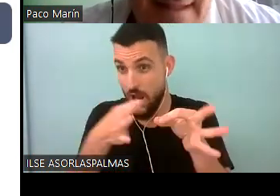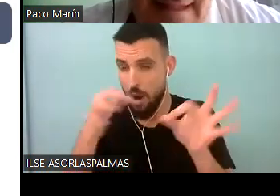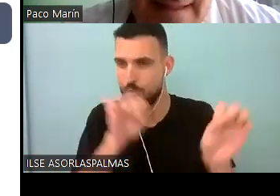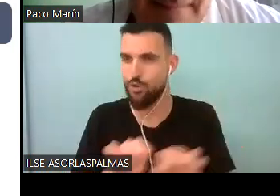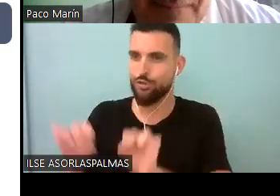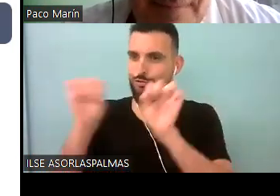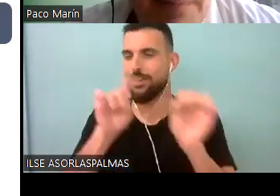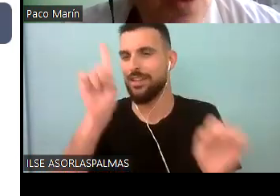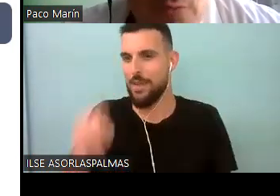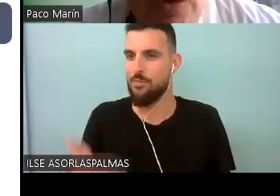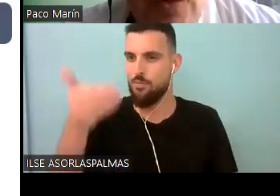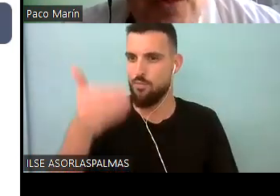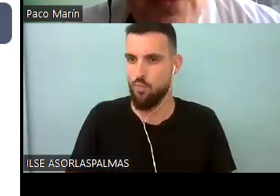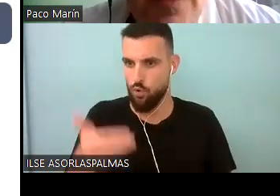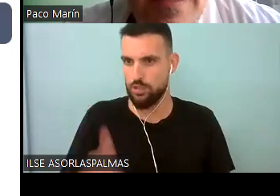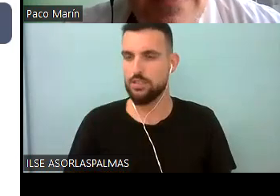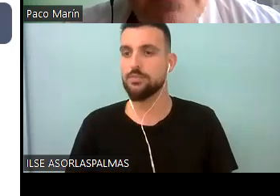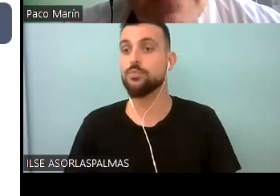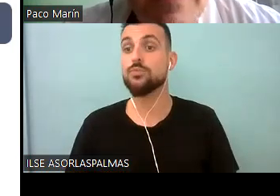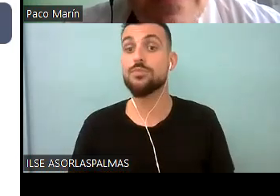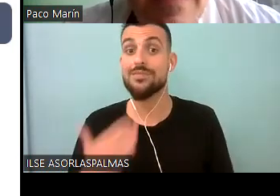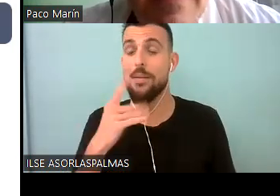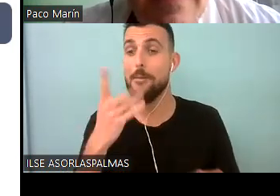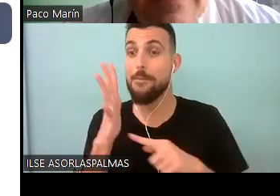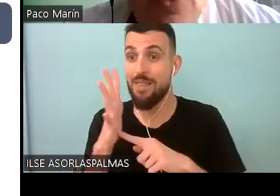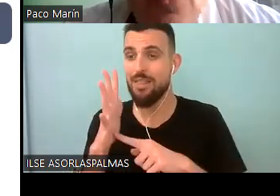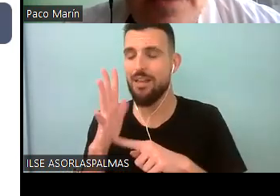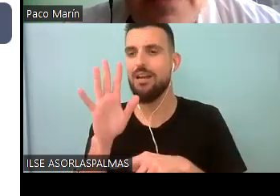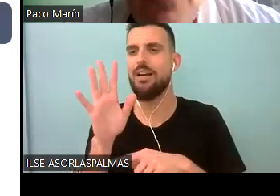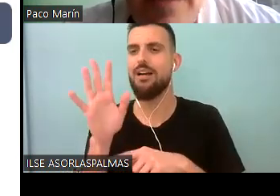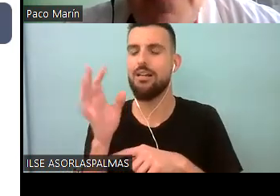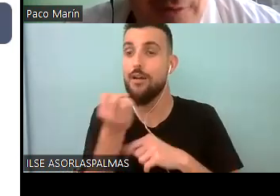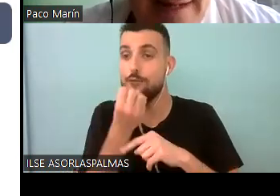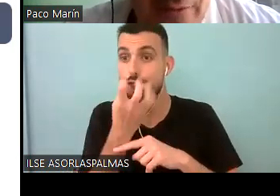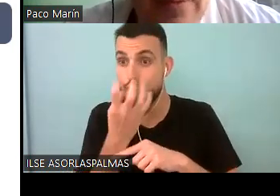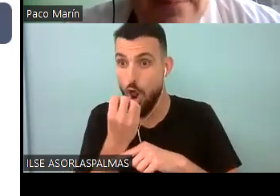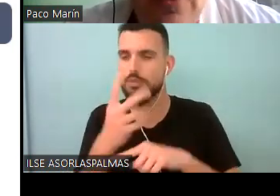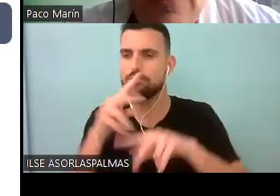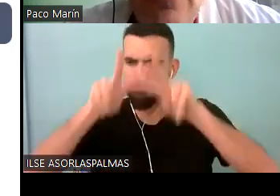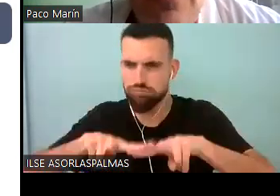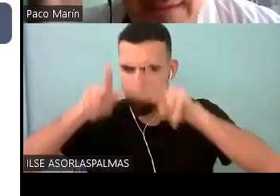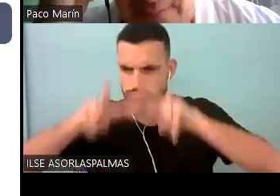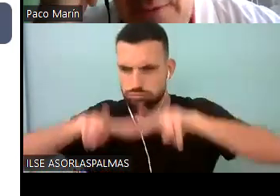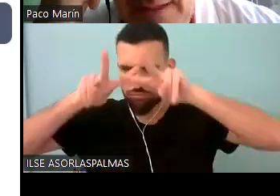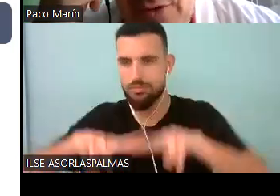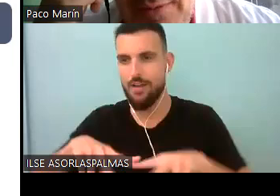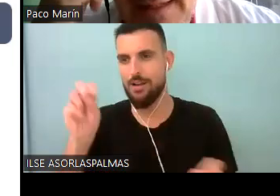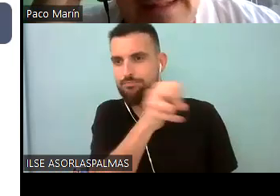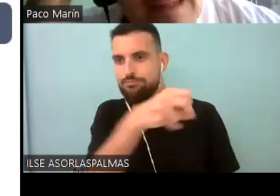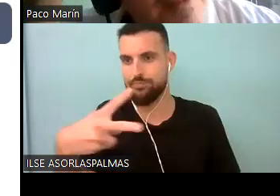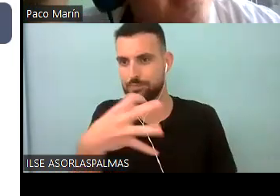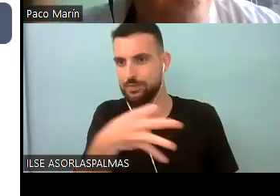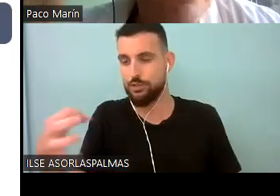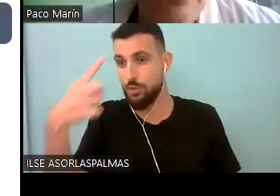biloba. Tiene muchos estudios a nivel de deterioro cognitivo leve moderado. Por lo tanto, puede venirnos